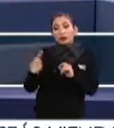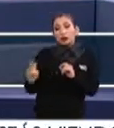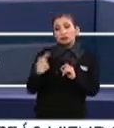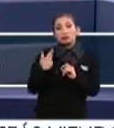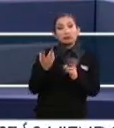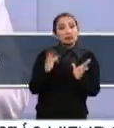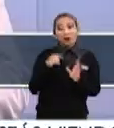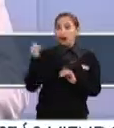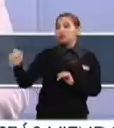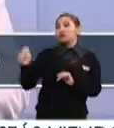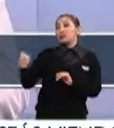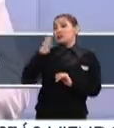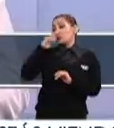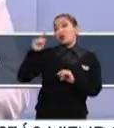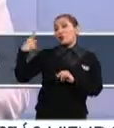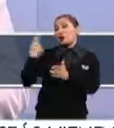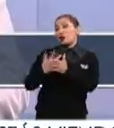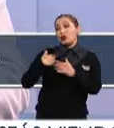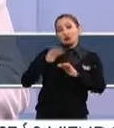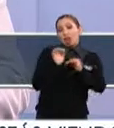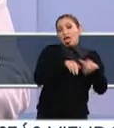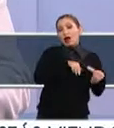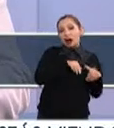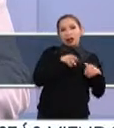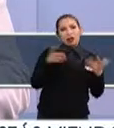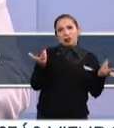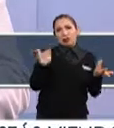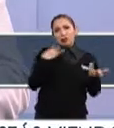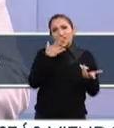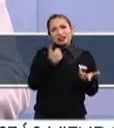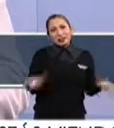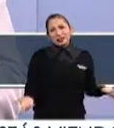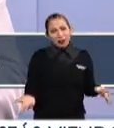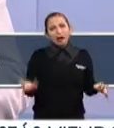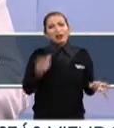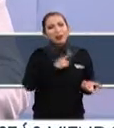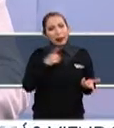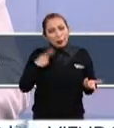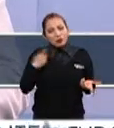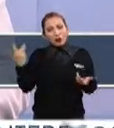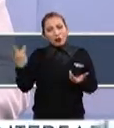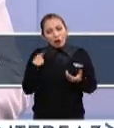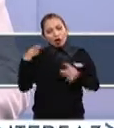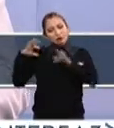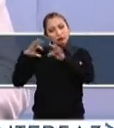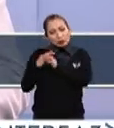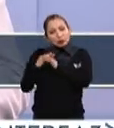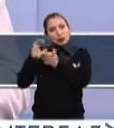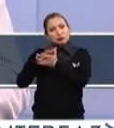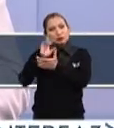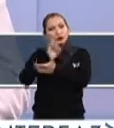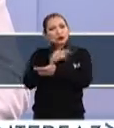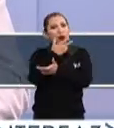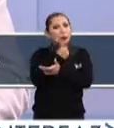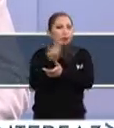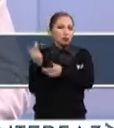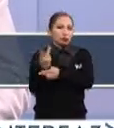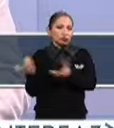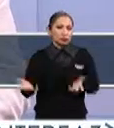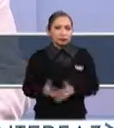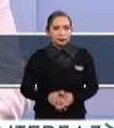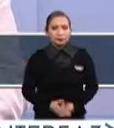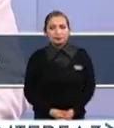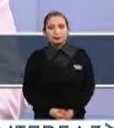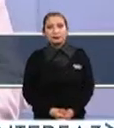no, no funciona. Si no, no invitamos a este reconocimiento del reparto compartido, estas políticas no tienen éxito. Así